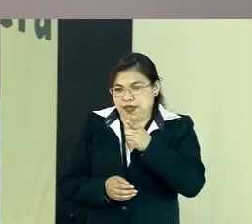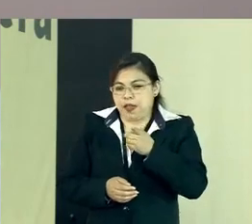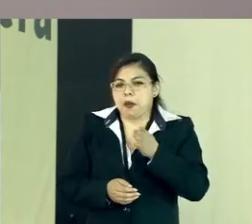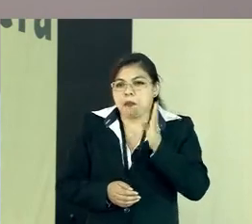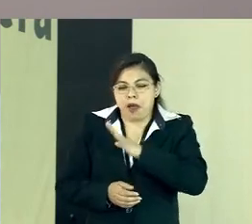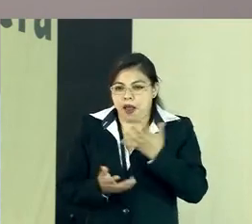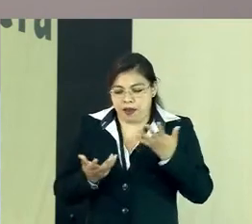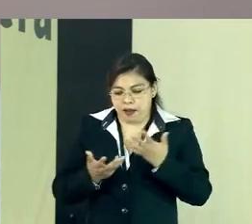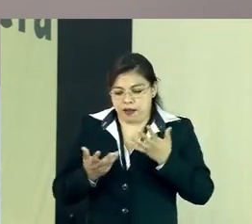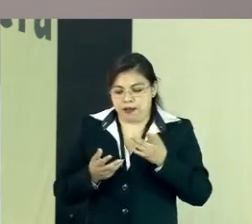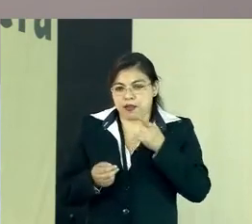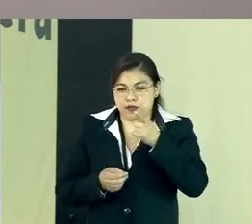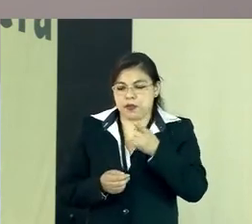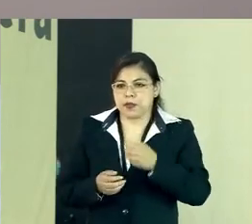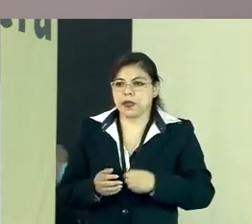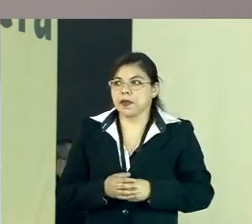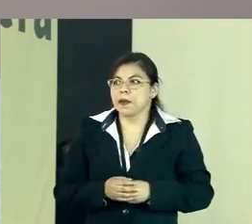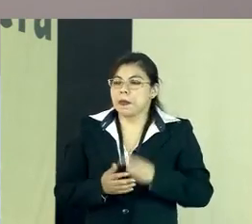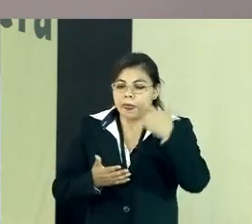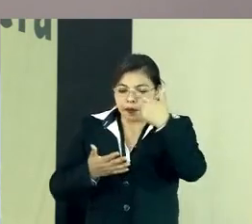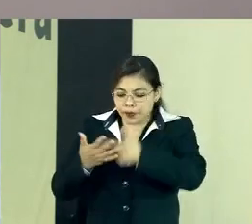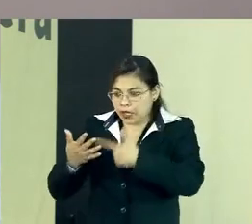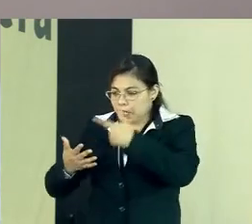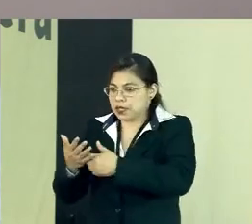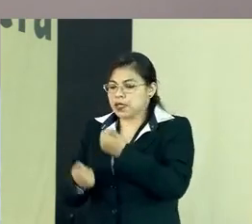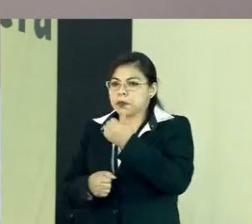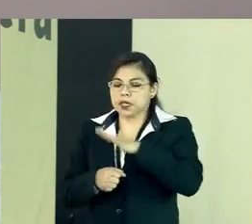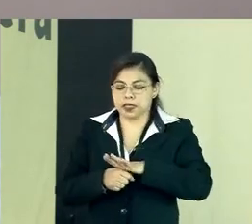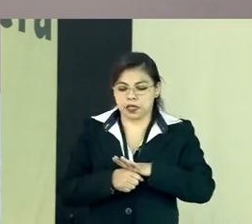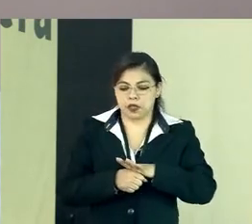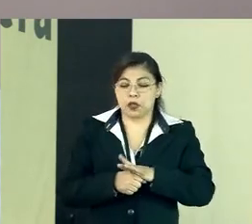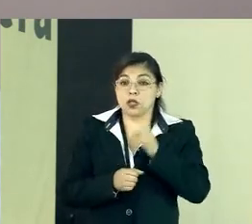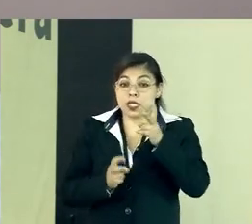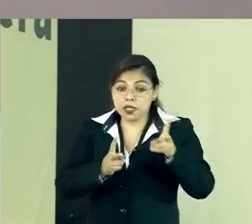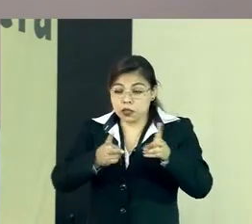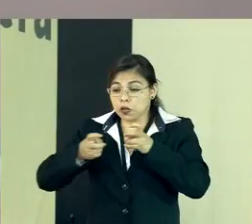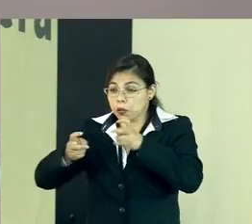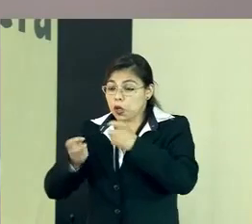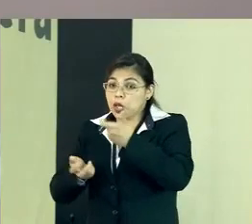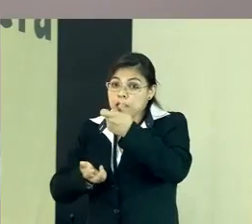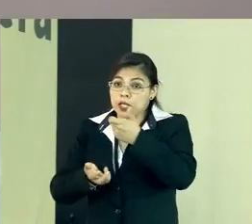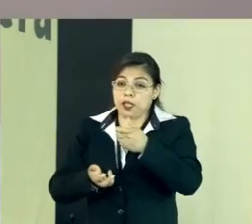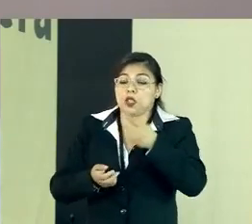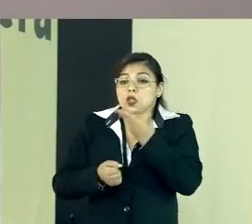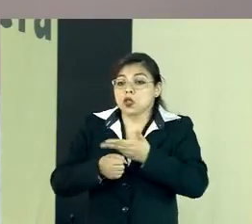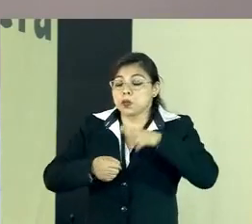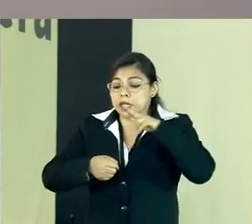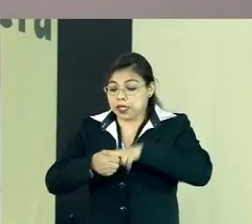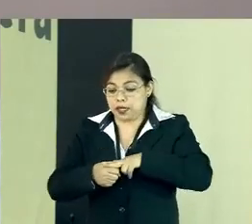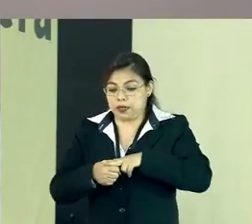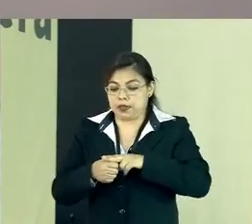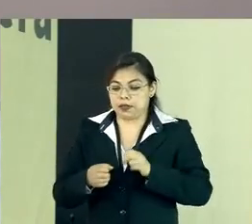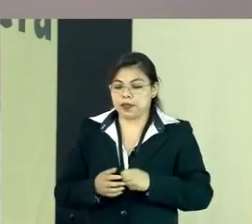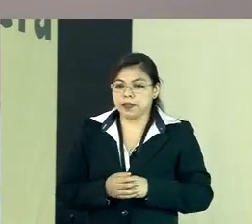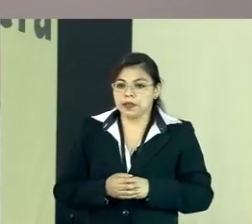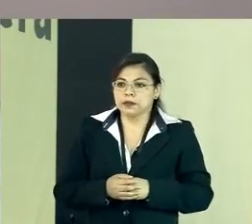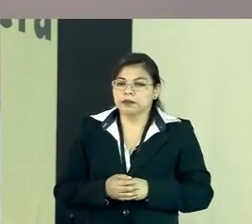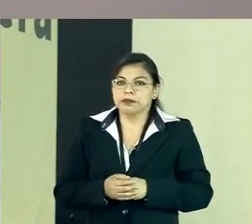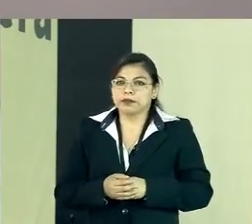criminal la lista de administradores que se robaron el dinero de sus hospitales alegremente